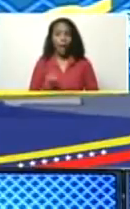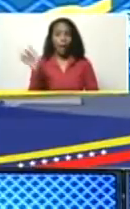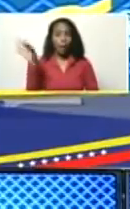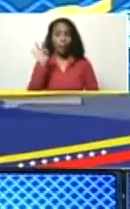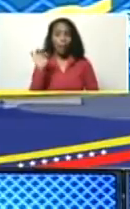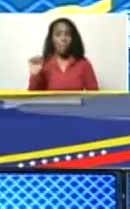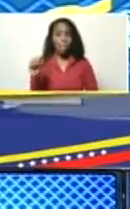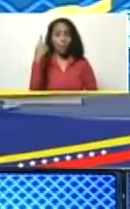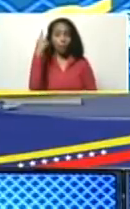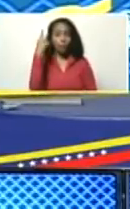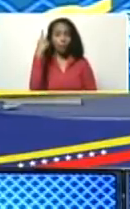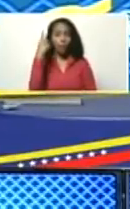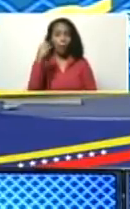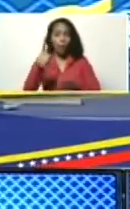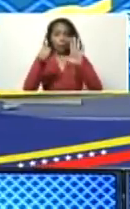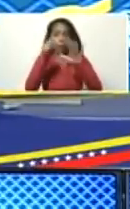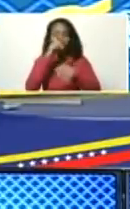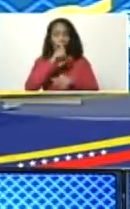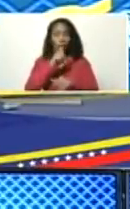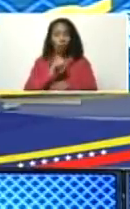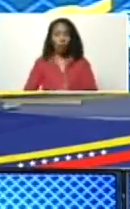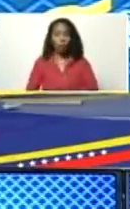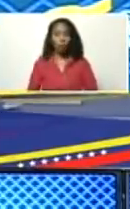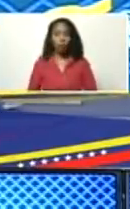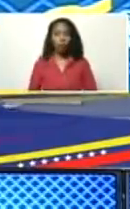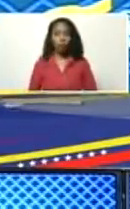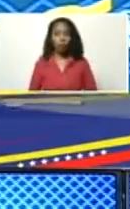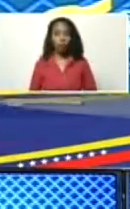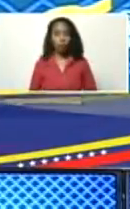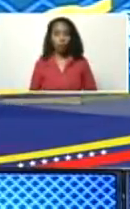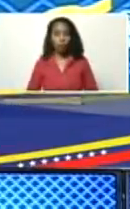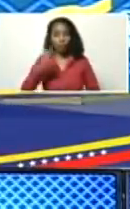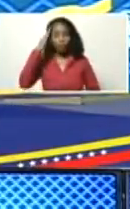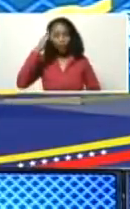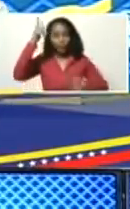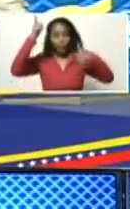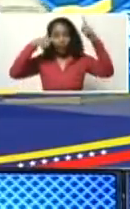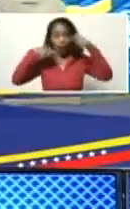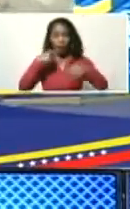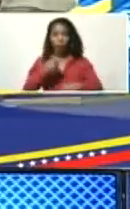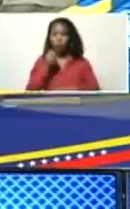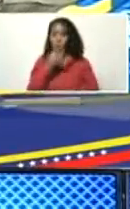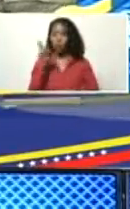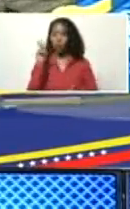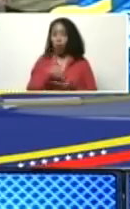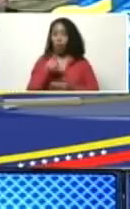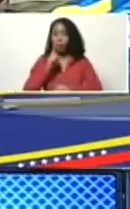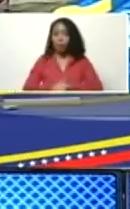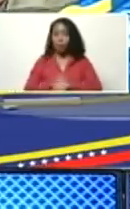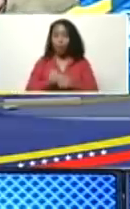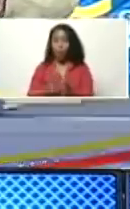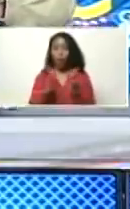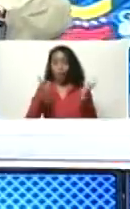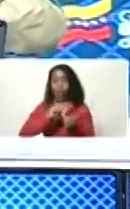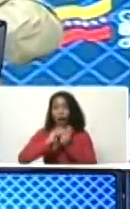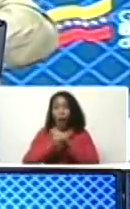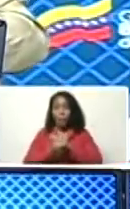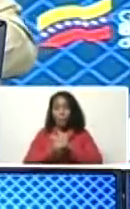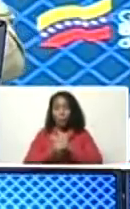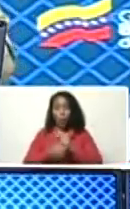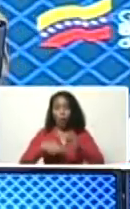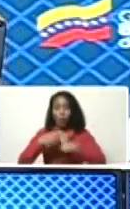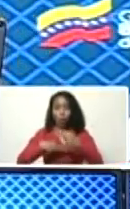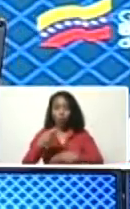por primera vez para 6 años. El comandante Chávez dijo, bueno, llegó el tiempo de los grandes cambios